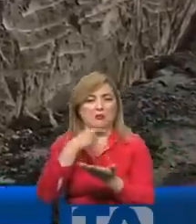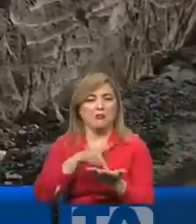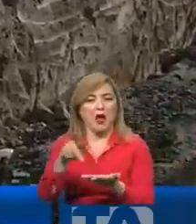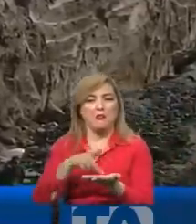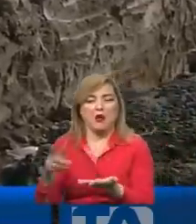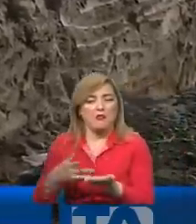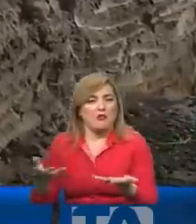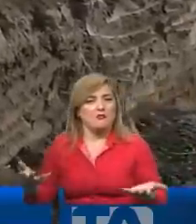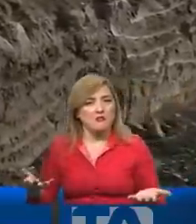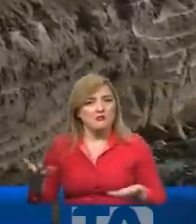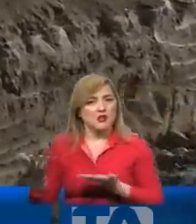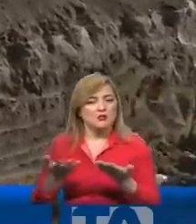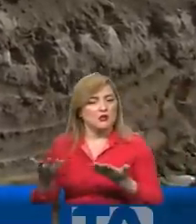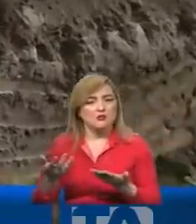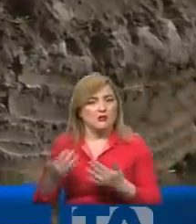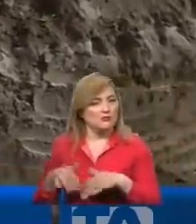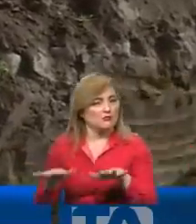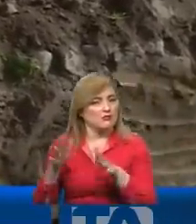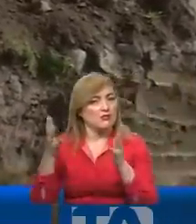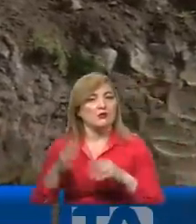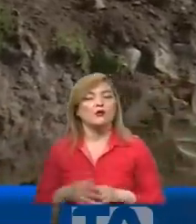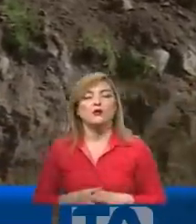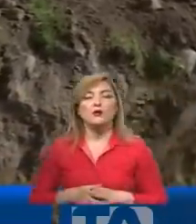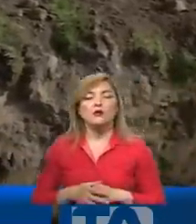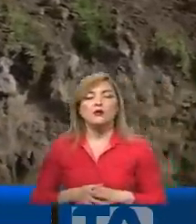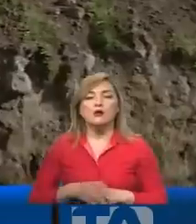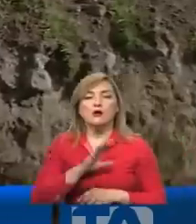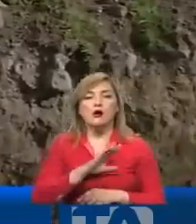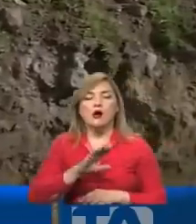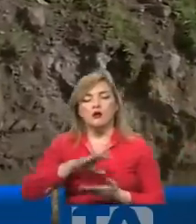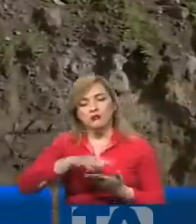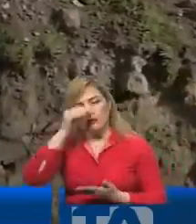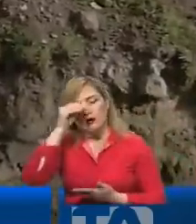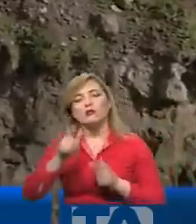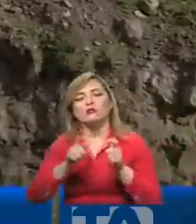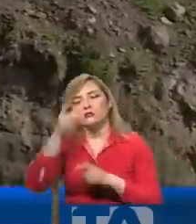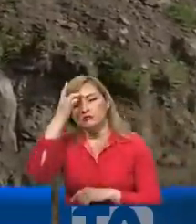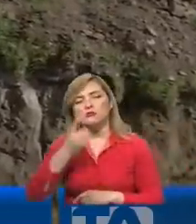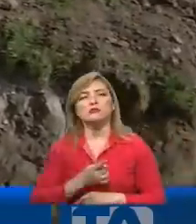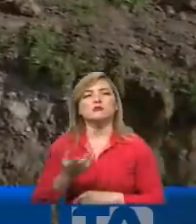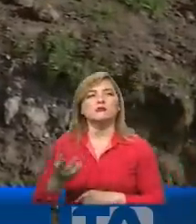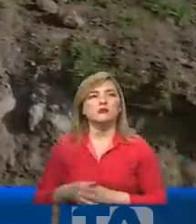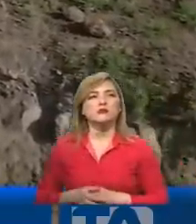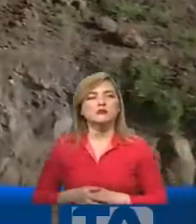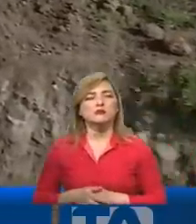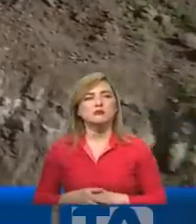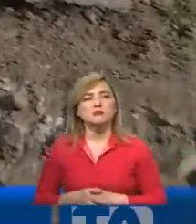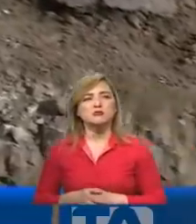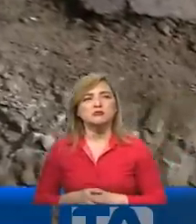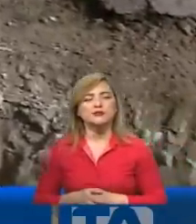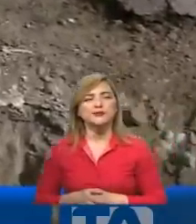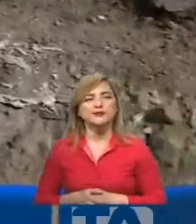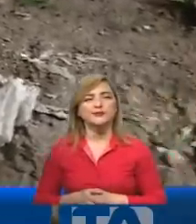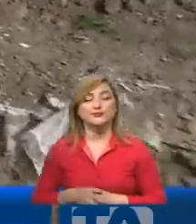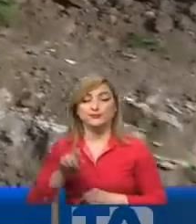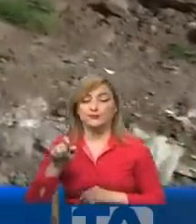tampoco les recibimos ningún tipo de servicio común y realmente el municipio debe aprender a aceptar lo que el pueblo decide y en este sentido nosotros, si es